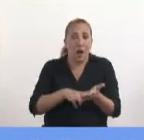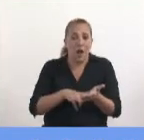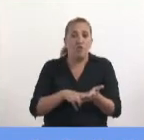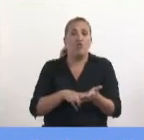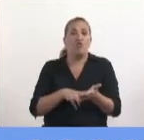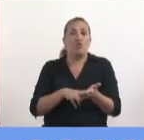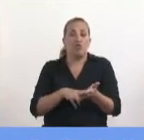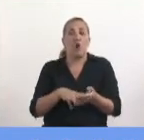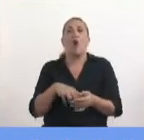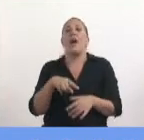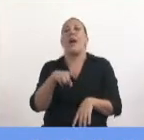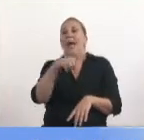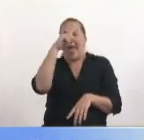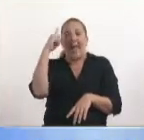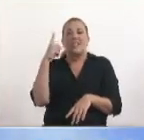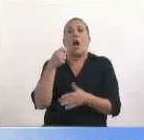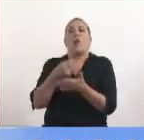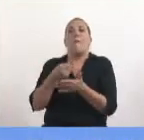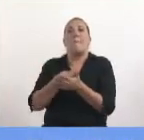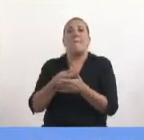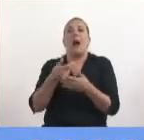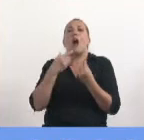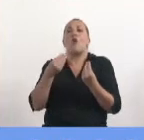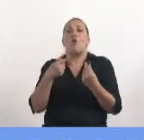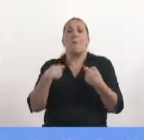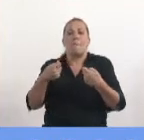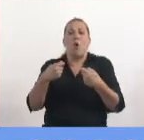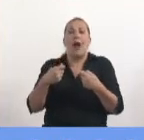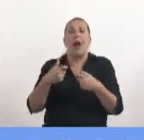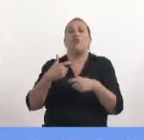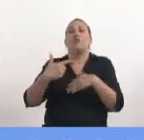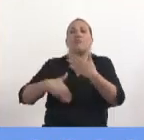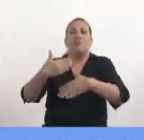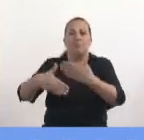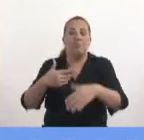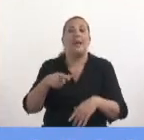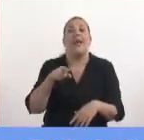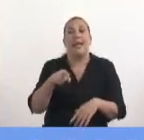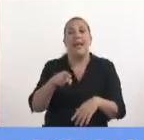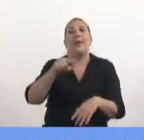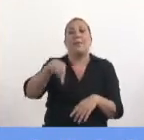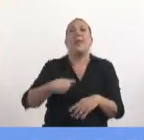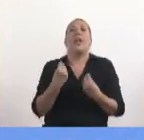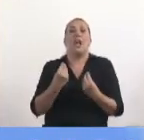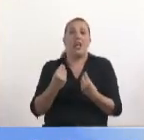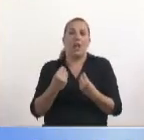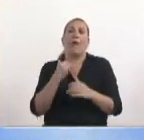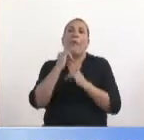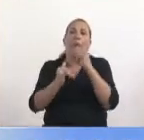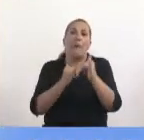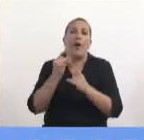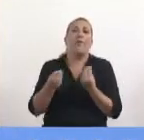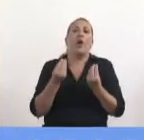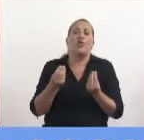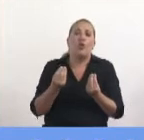el Estado financia sus déficits a lo largo de los tiempos. Y ahí yo ya empiezo a hablar de la historia vivida, de lo que me